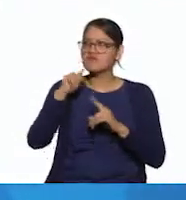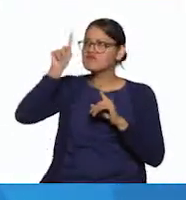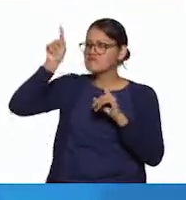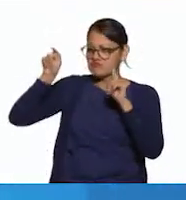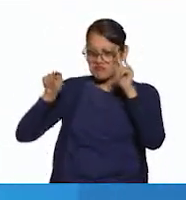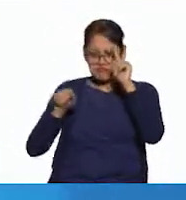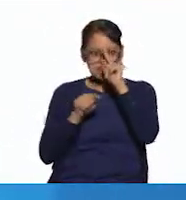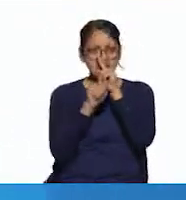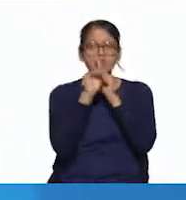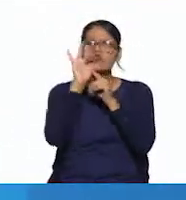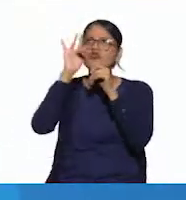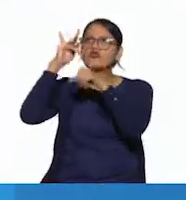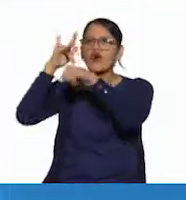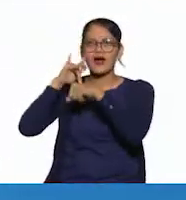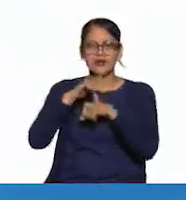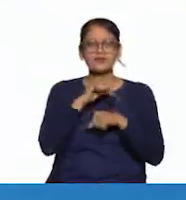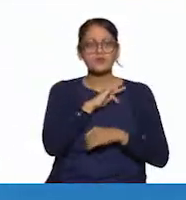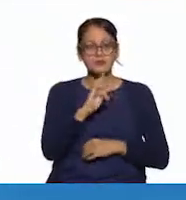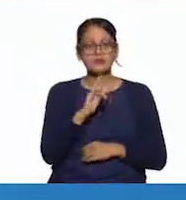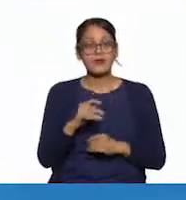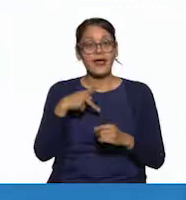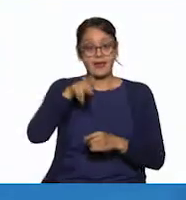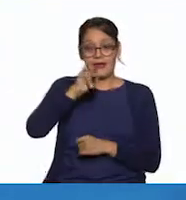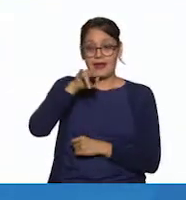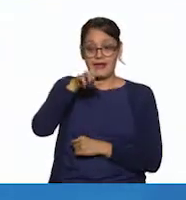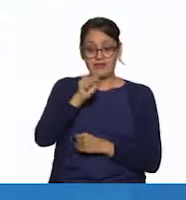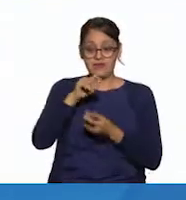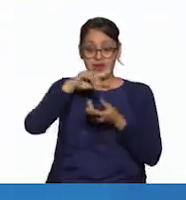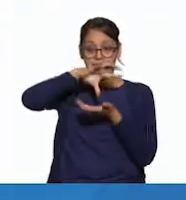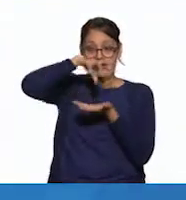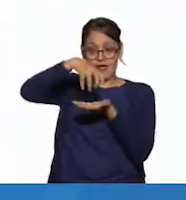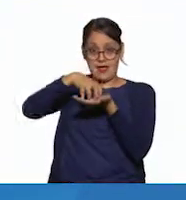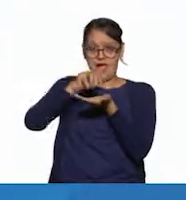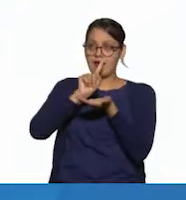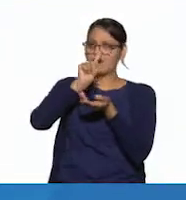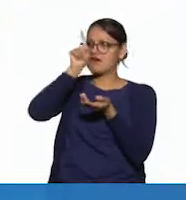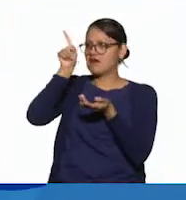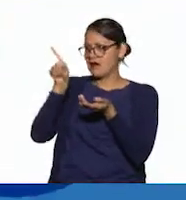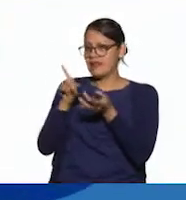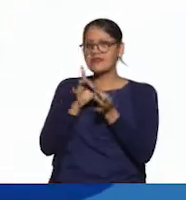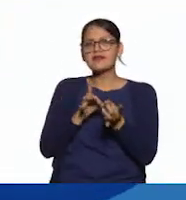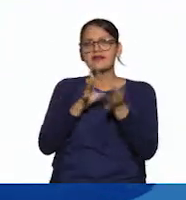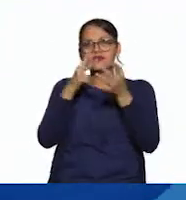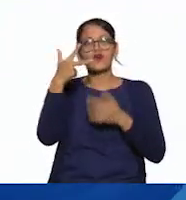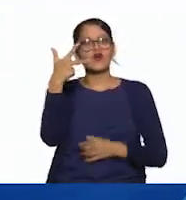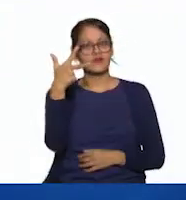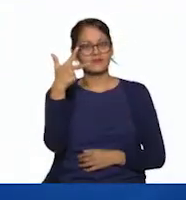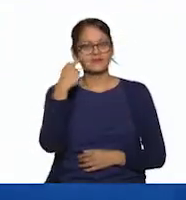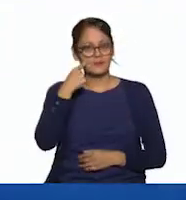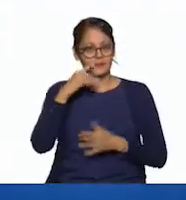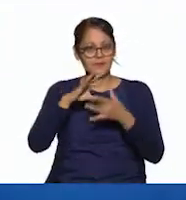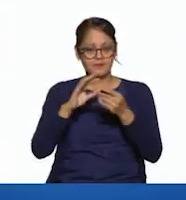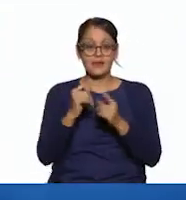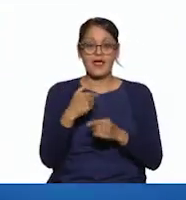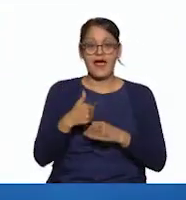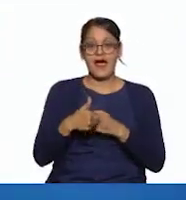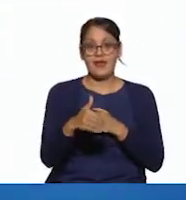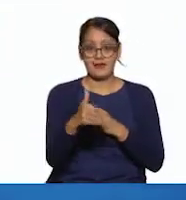puntos. En la kinesfera existen 8 direcciones básicas. Adelante,